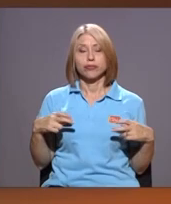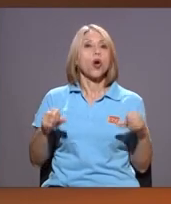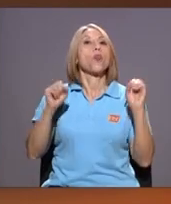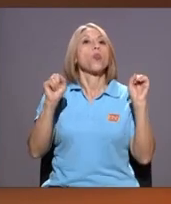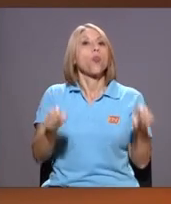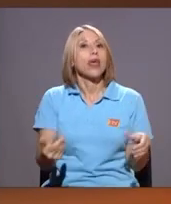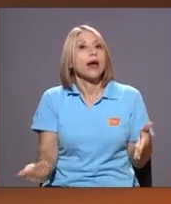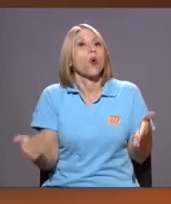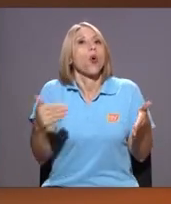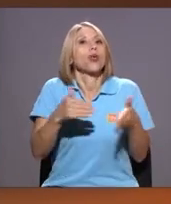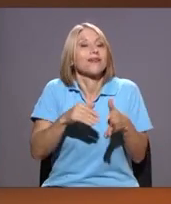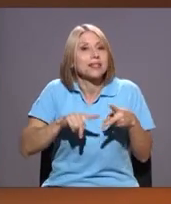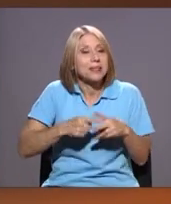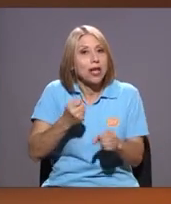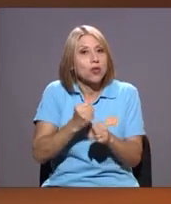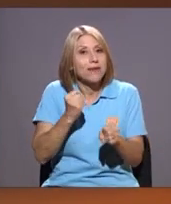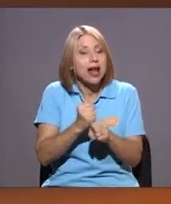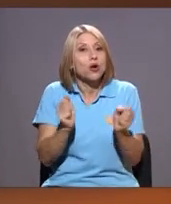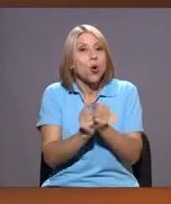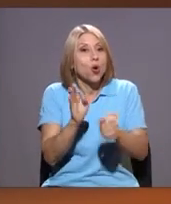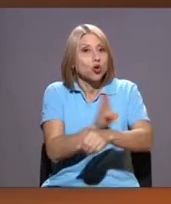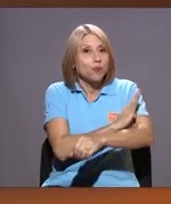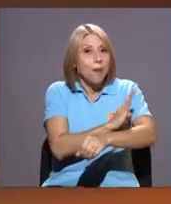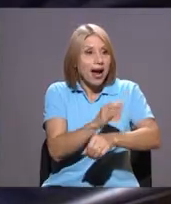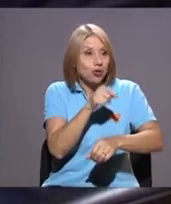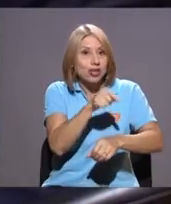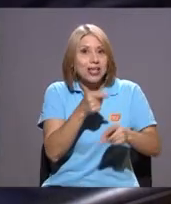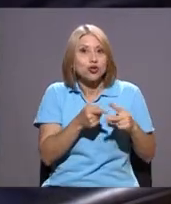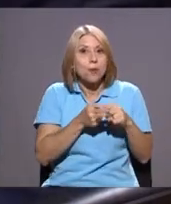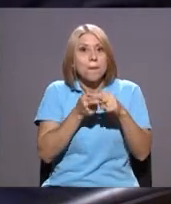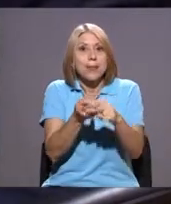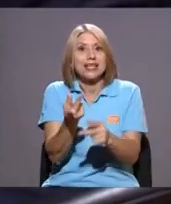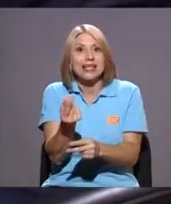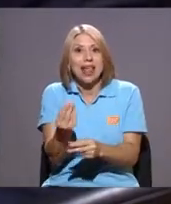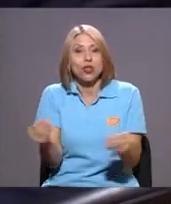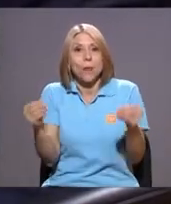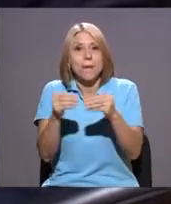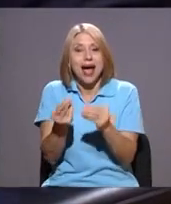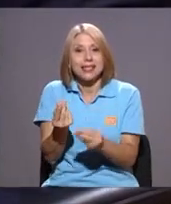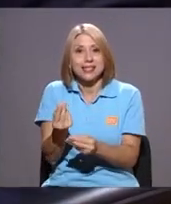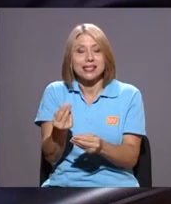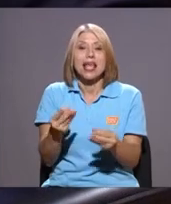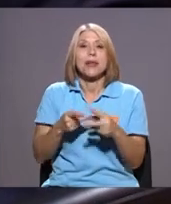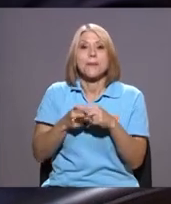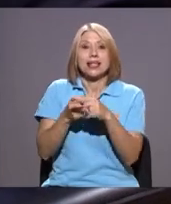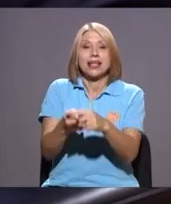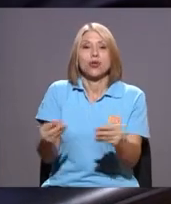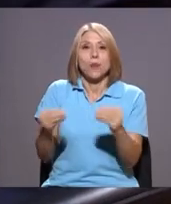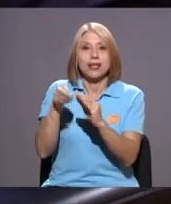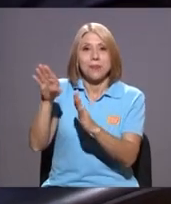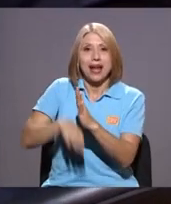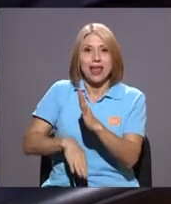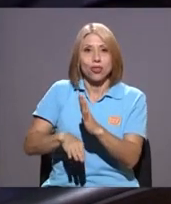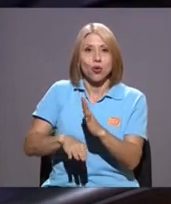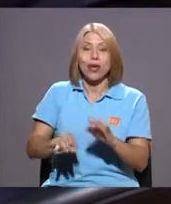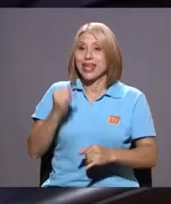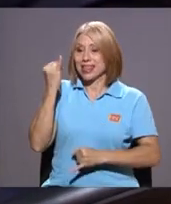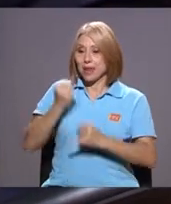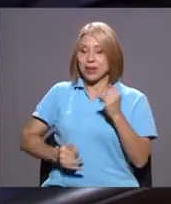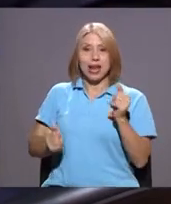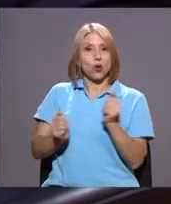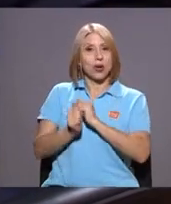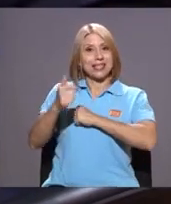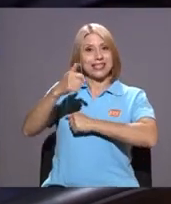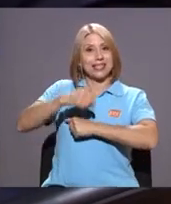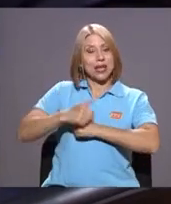prestando más y prestando más barato y con eso romper el ciclo de expectativas negativas que ha hecho que